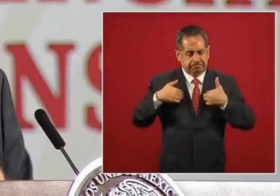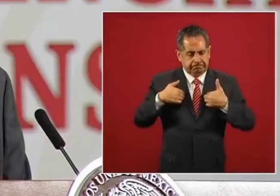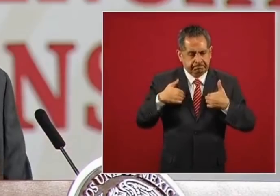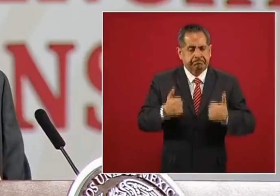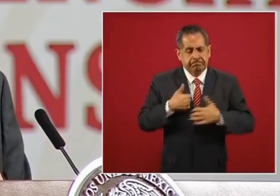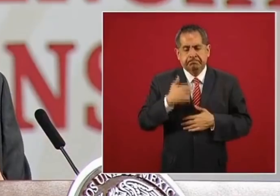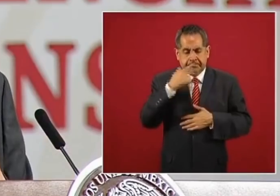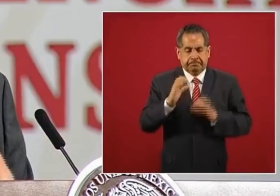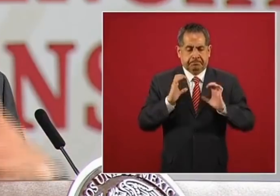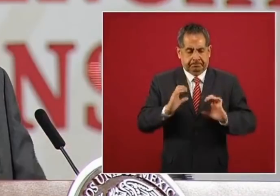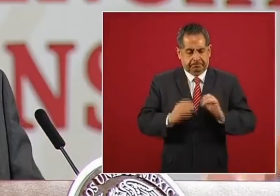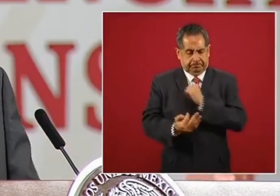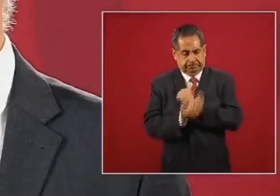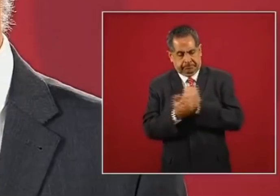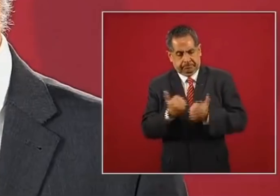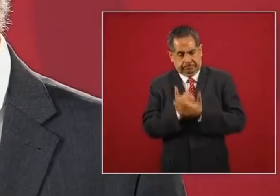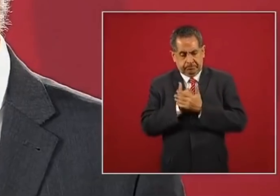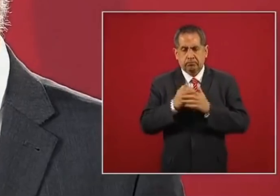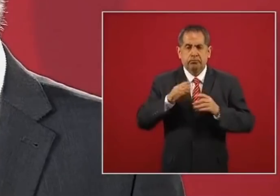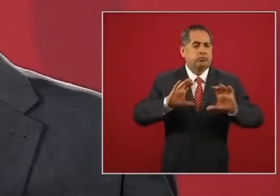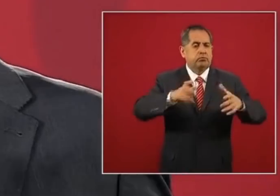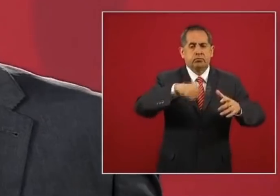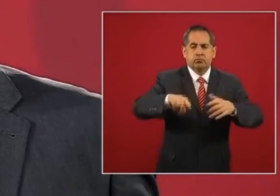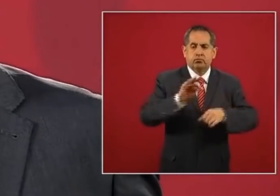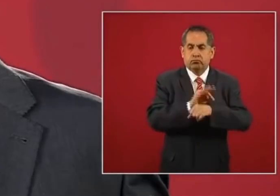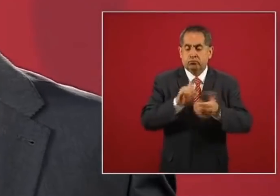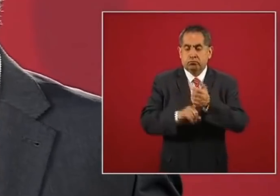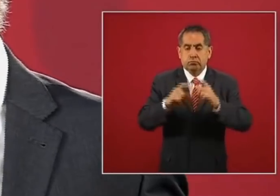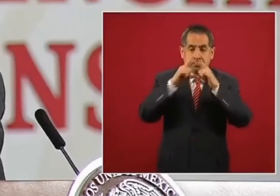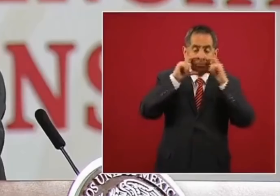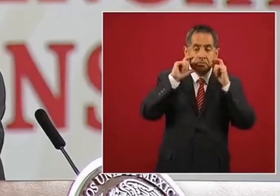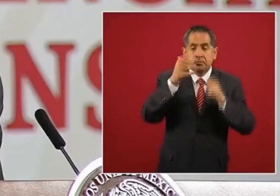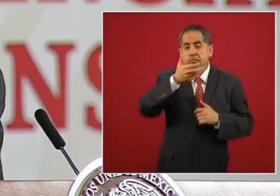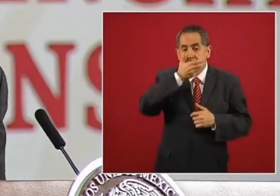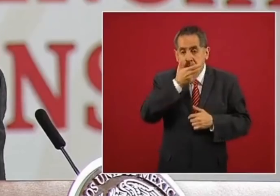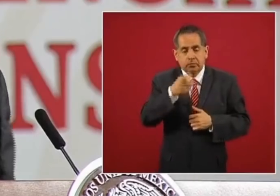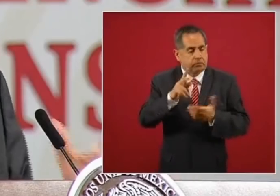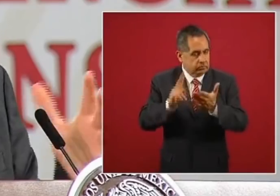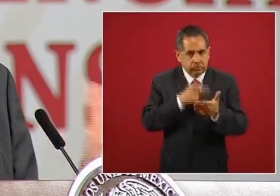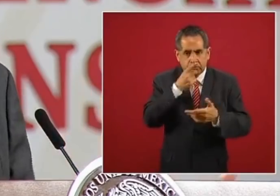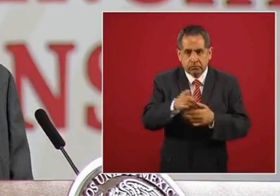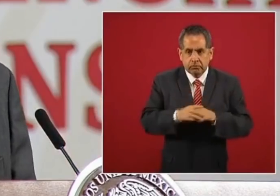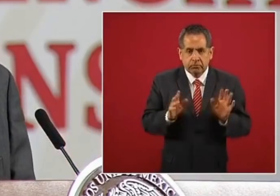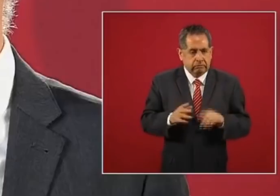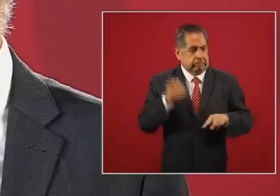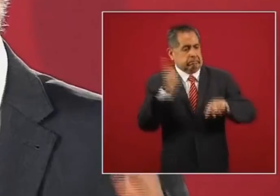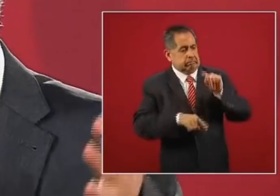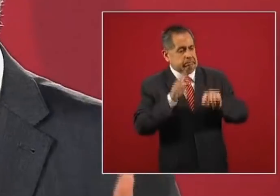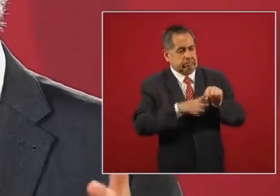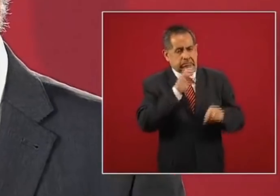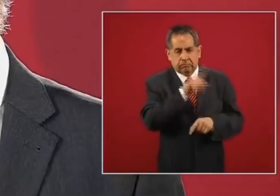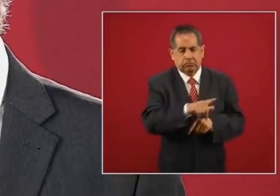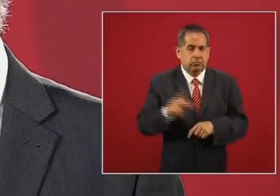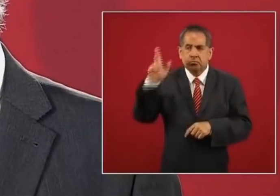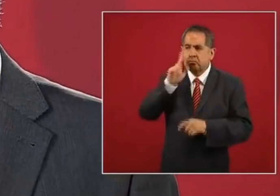de protegerse a sí mismas y proteger a su comunidad. Entonces, el cubrebocas, insisto, no tenemos nada en contra del cubrebocas, la